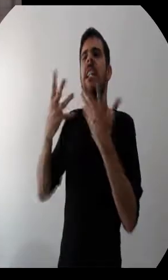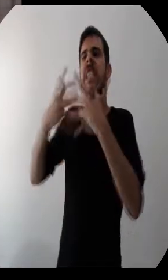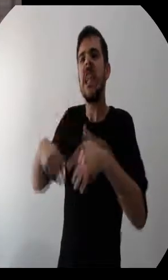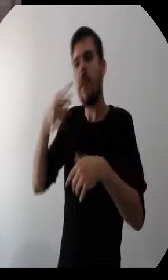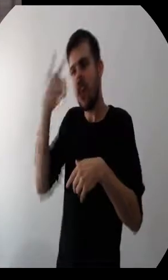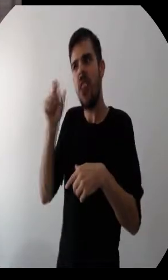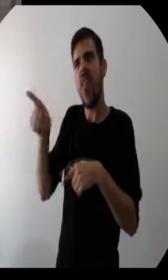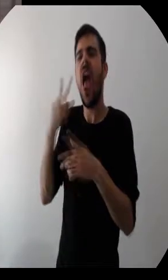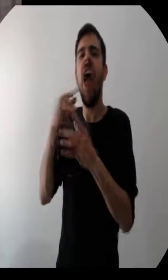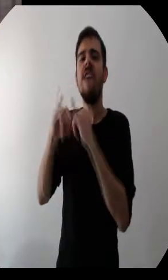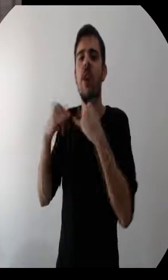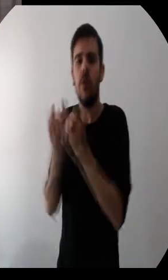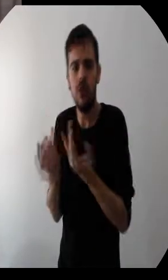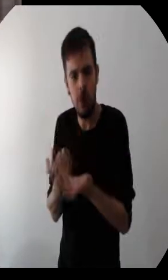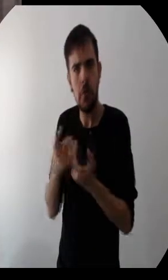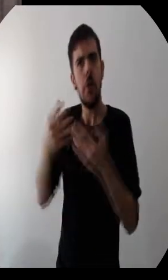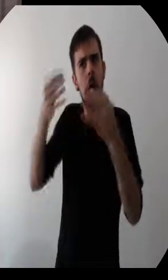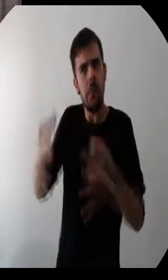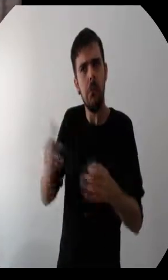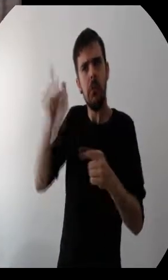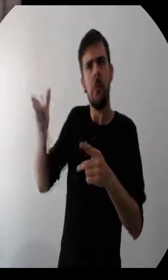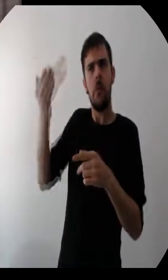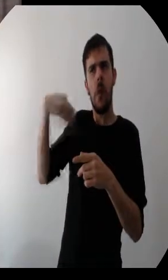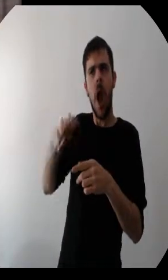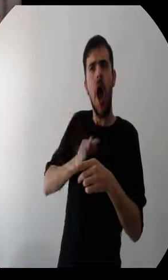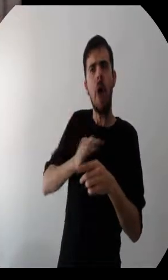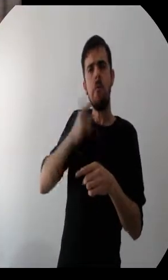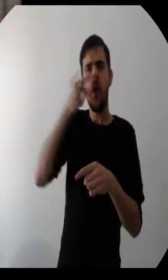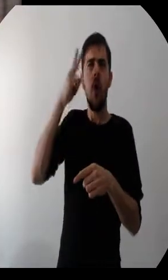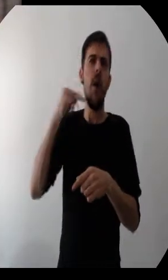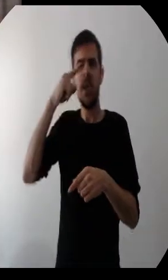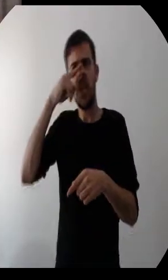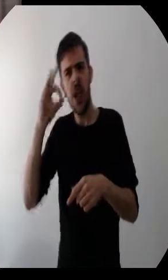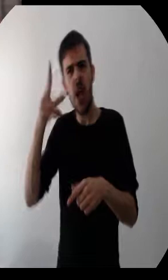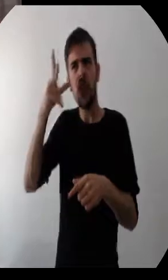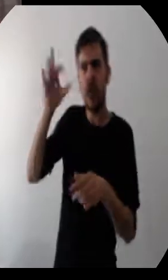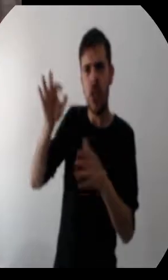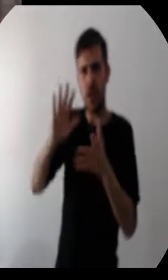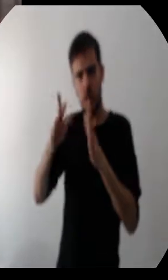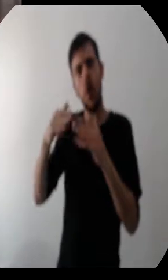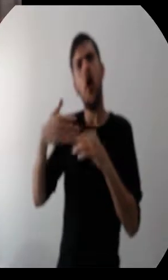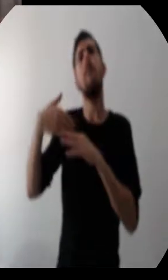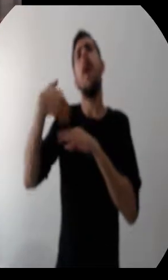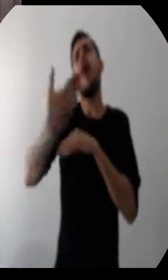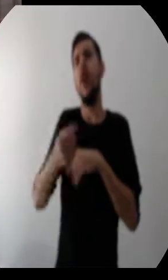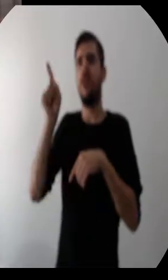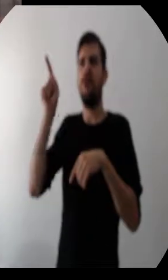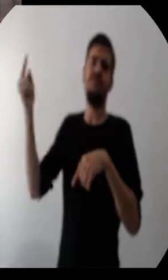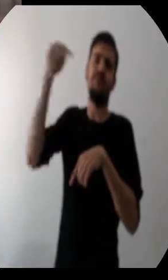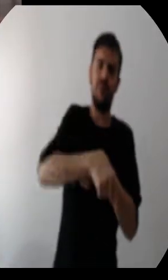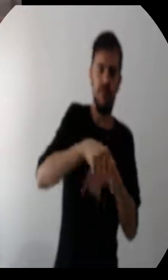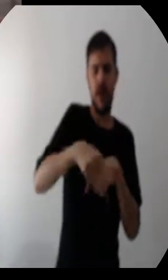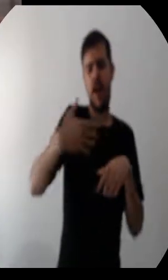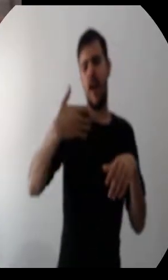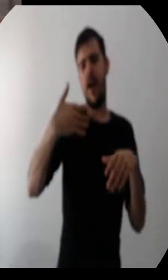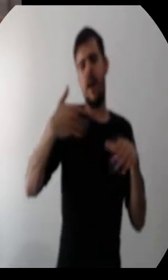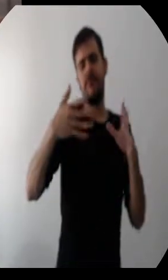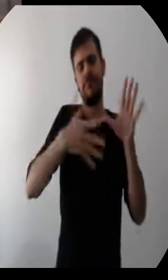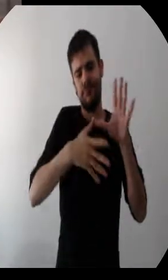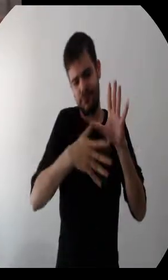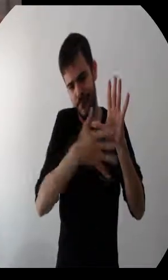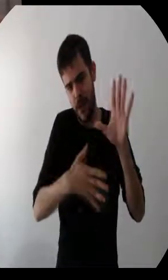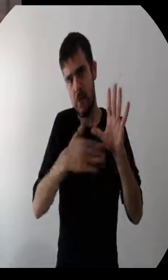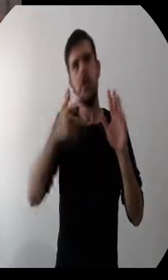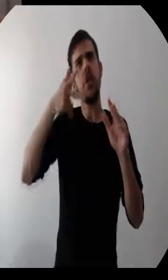Evaluación es típico de la década de los 70, 80 en Europa, América Latina llegaron después, se comenzó en forma